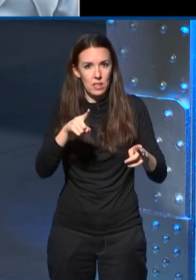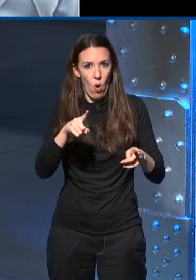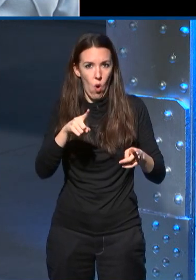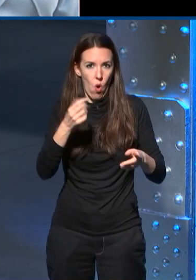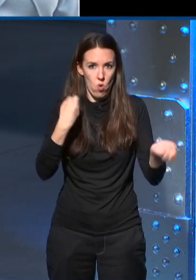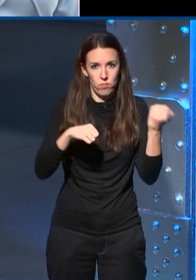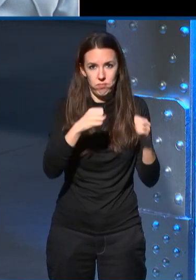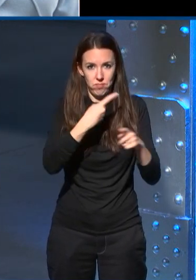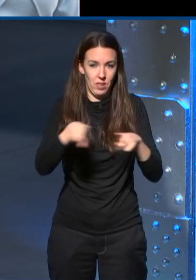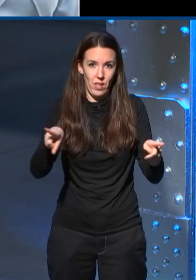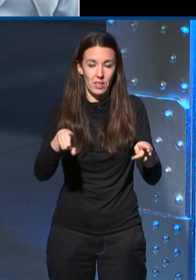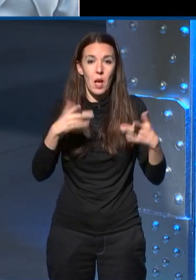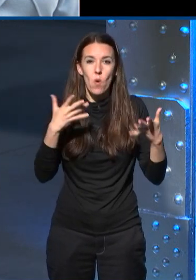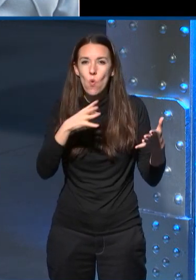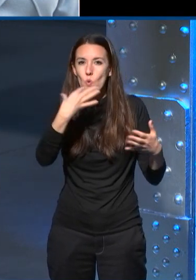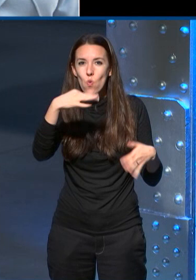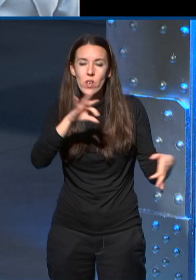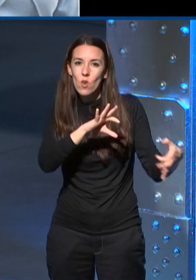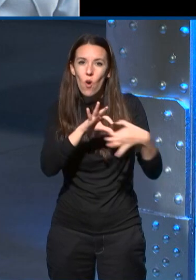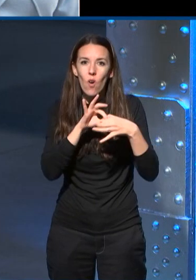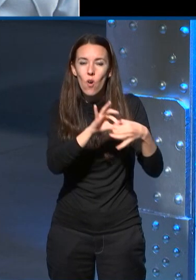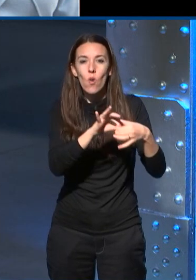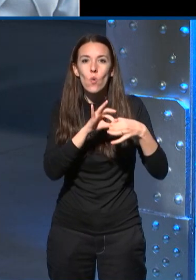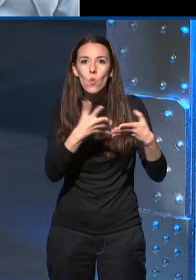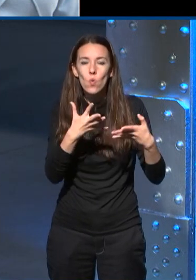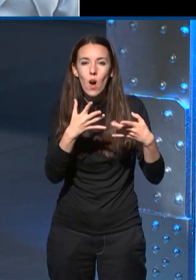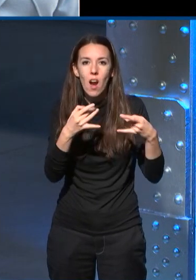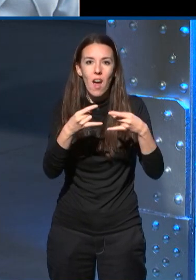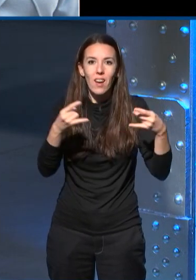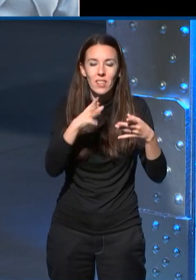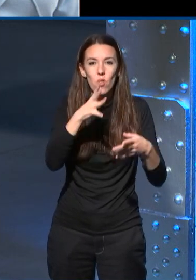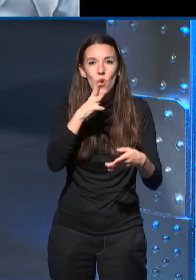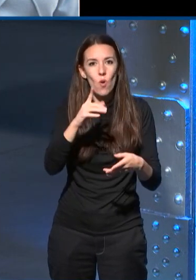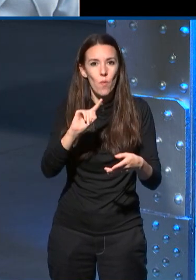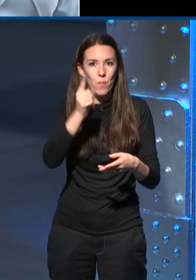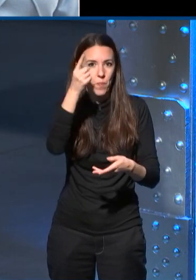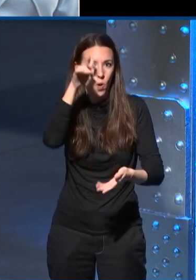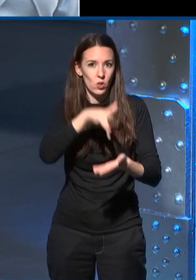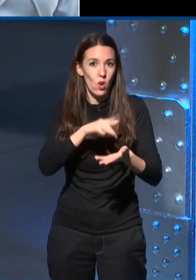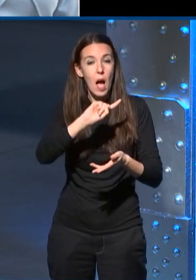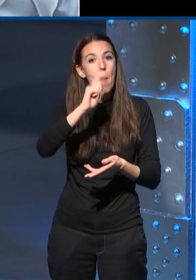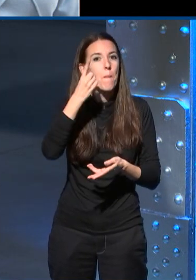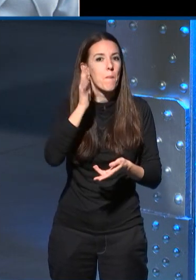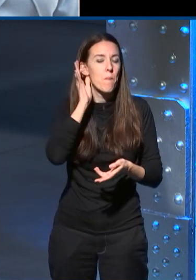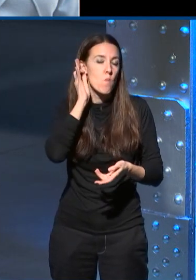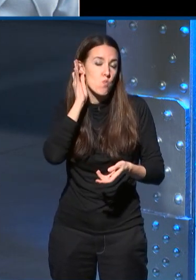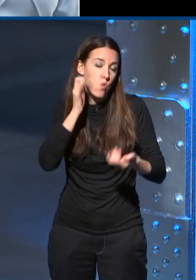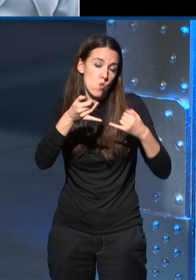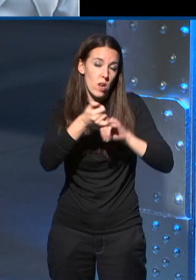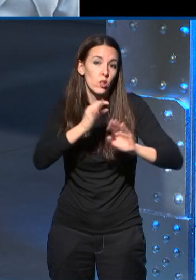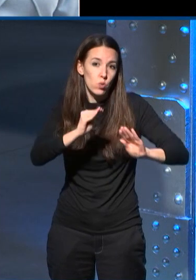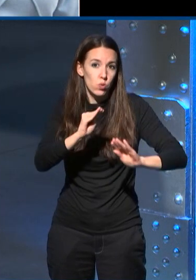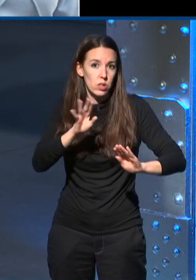Lo único que nos vincula, yo creo que esas dos fotos, es la atracción que ejercieron las primeras damas en nuestros países en sus respectivos tiempos,